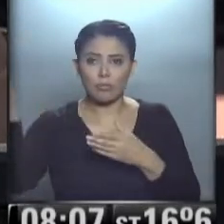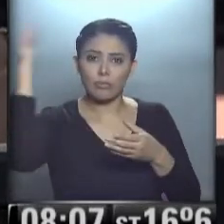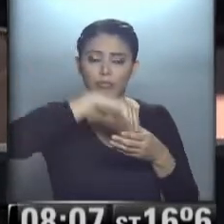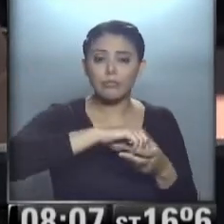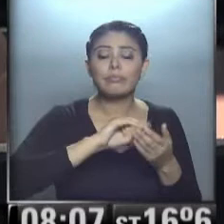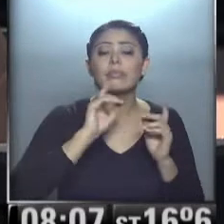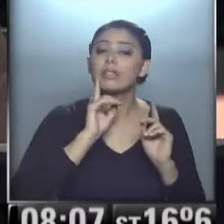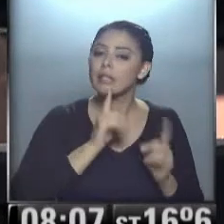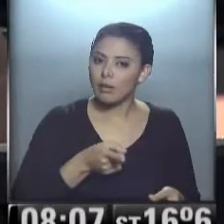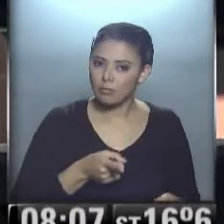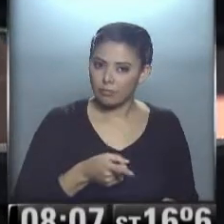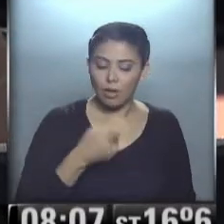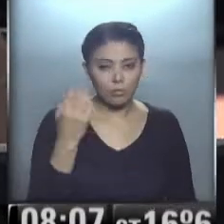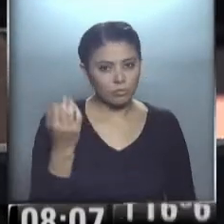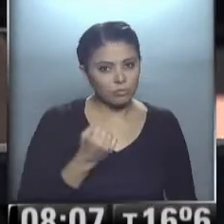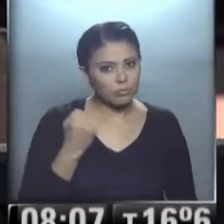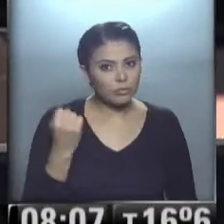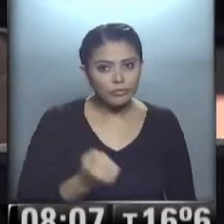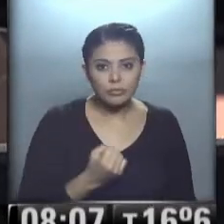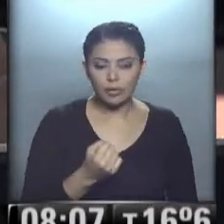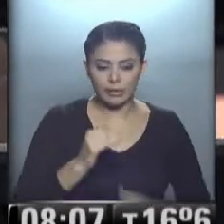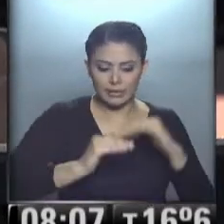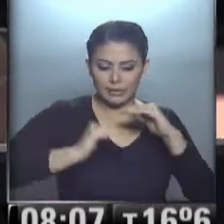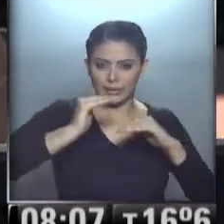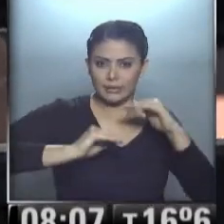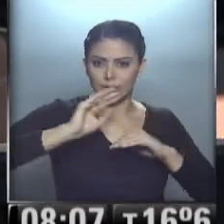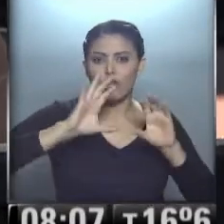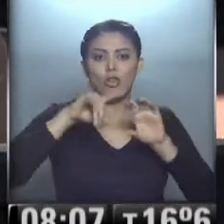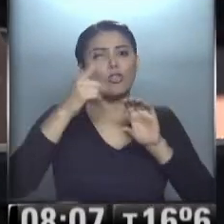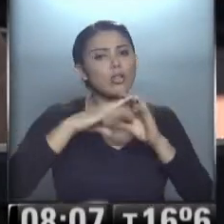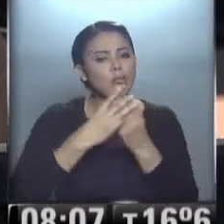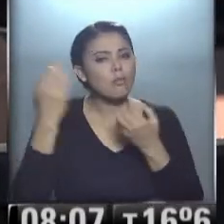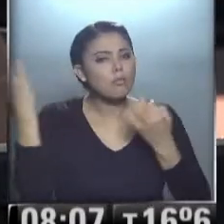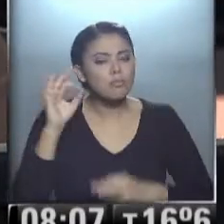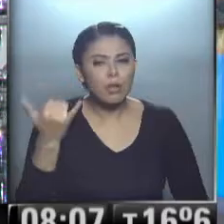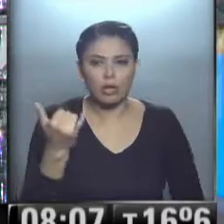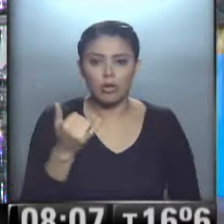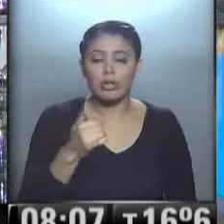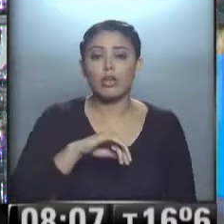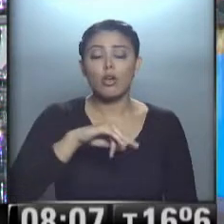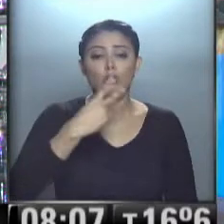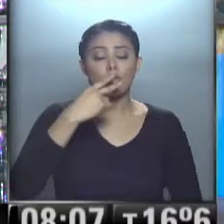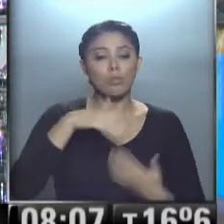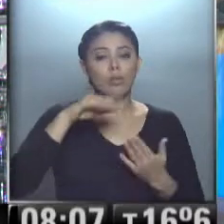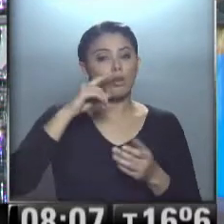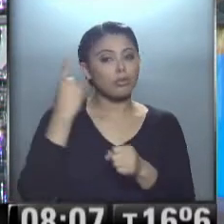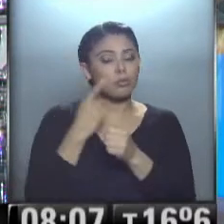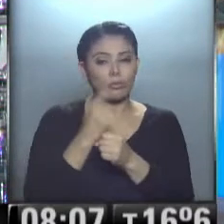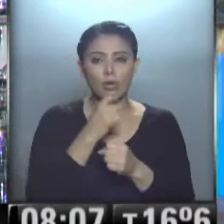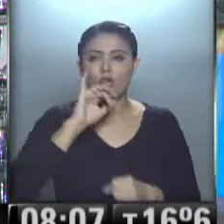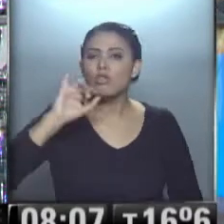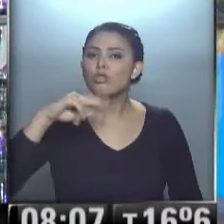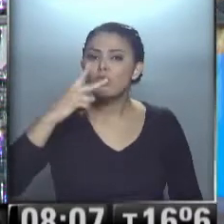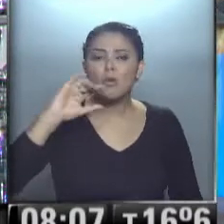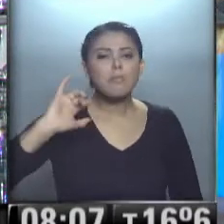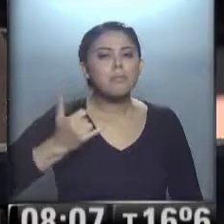plus que dio una ventaja muy importante, estar ahí cabeza a cabeza con los mejores equipos, con dos bajas muy sensibles. Claro. Los dos mejores